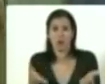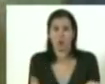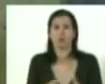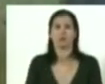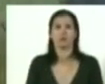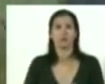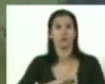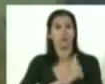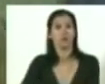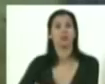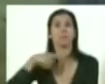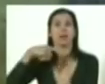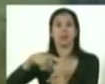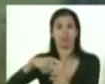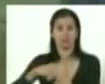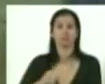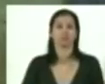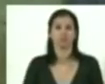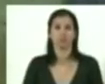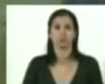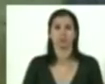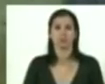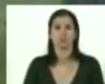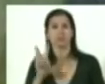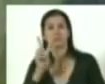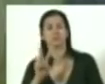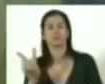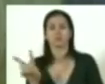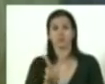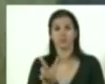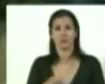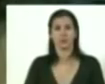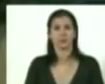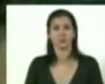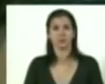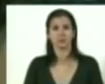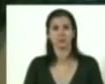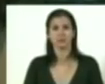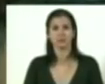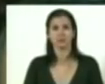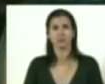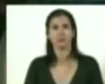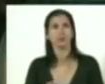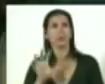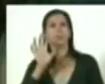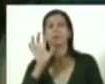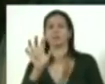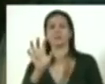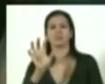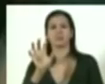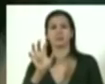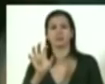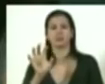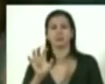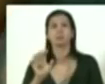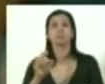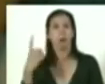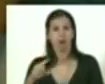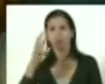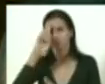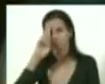más fuerte. Hoy vemos a Venezuela un país